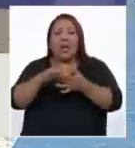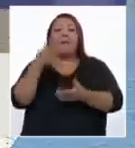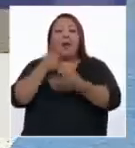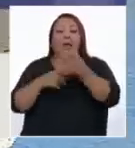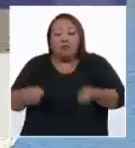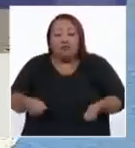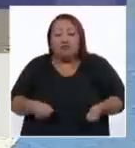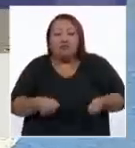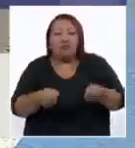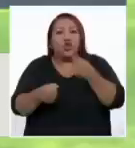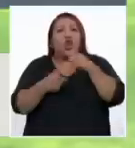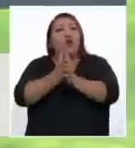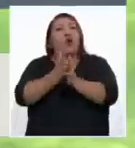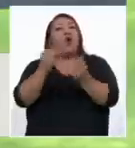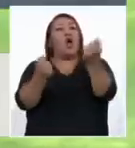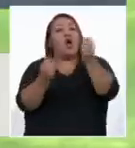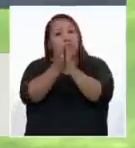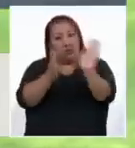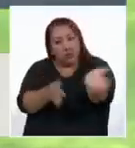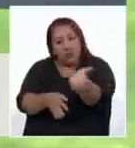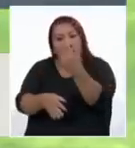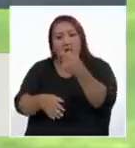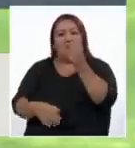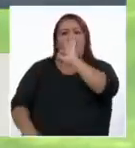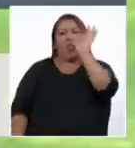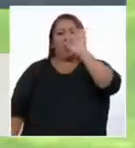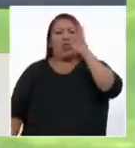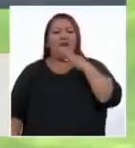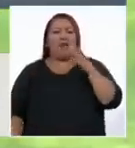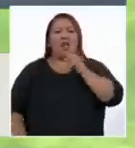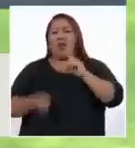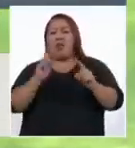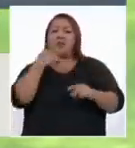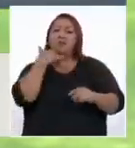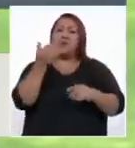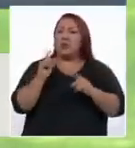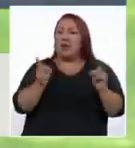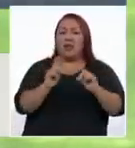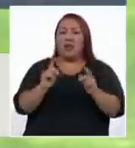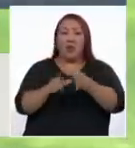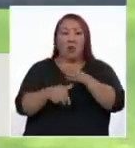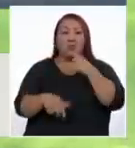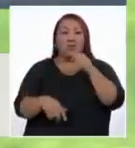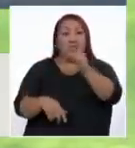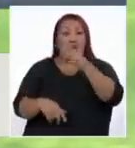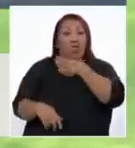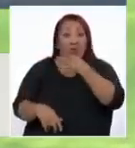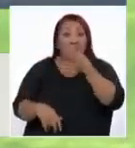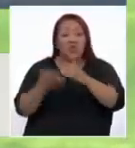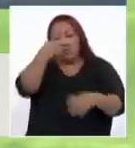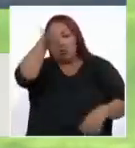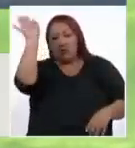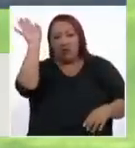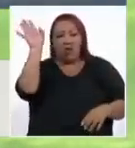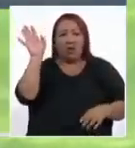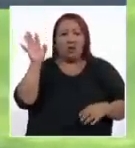ahí, retire su vehículo de ahí. Se puso malcriado, altanero, y a la final me dice, y si no te gusta te puedes